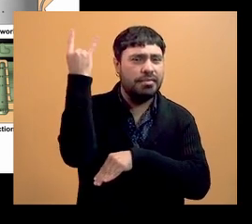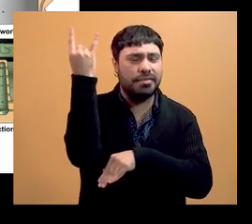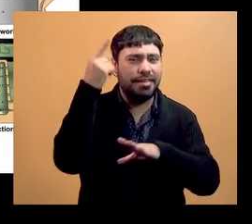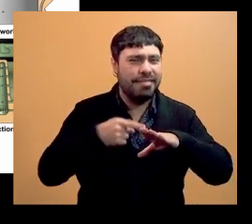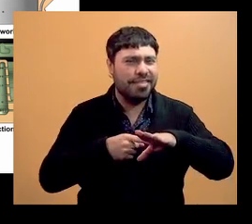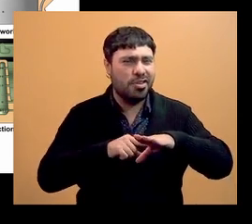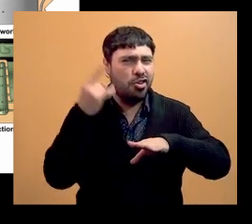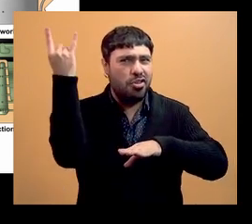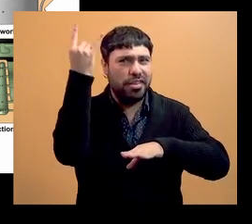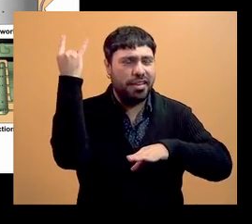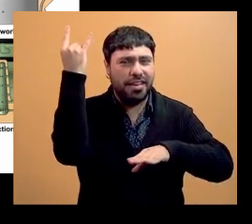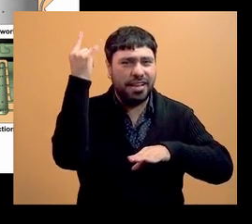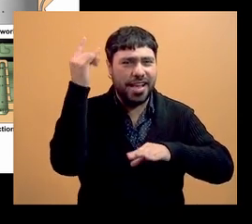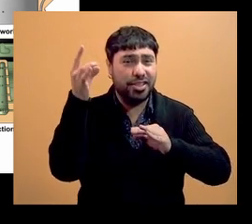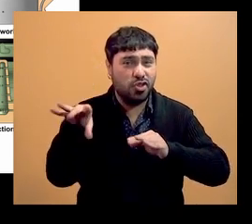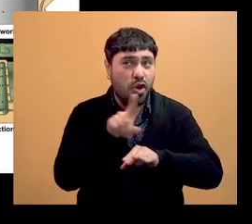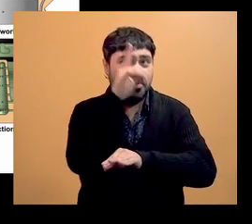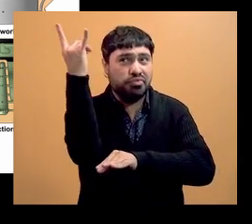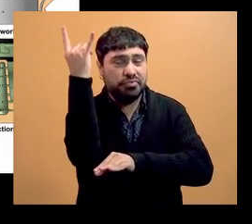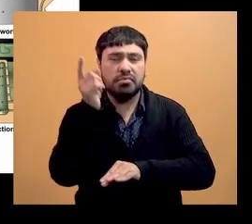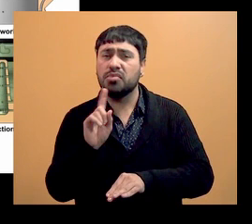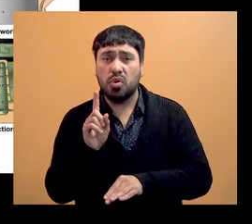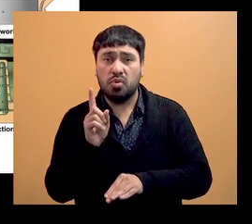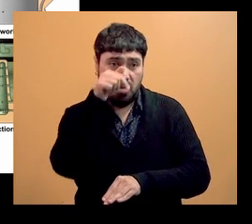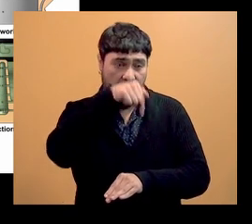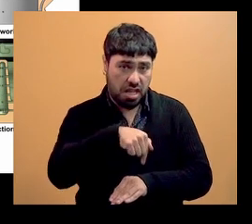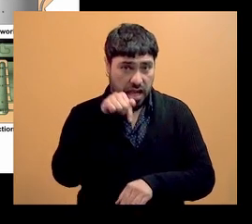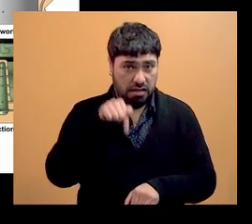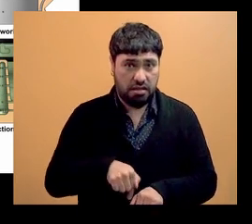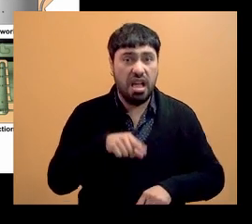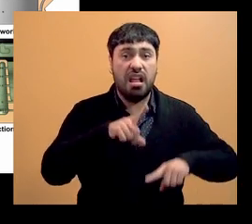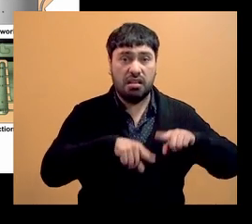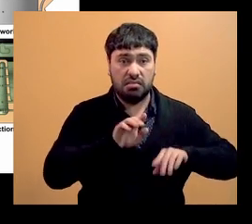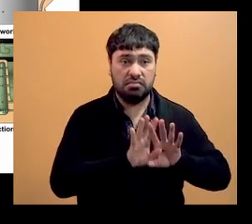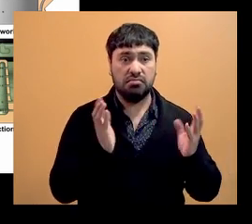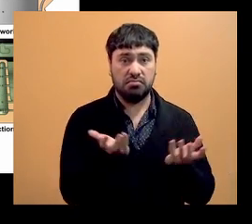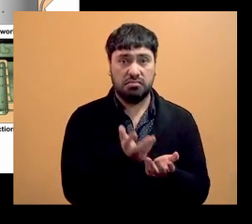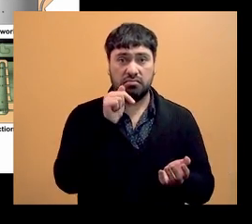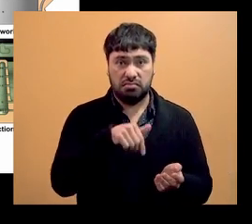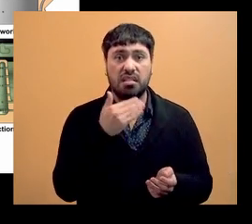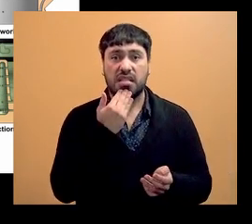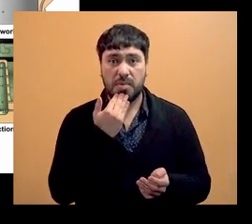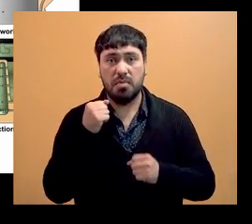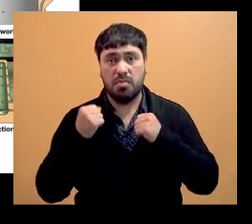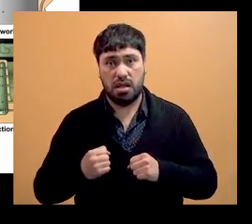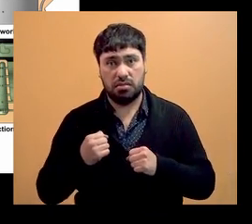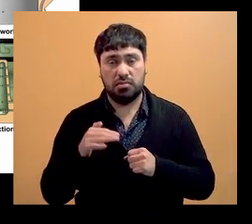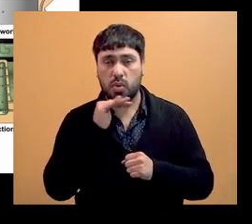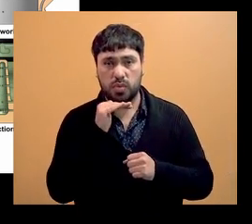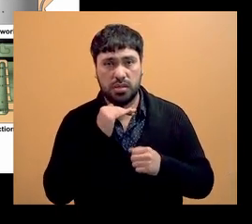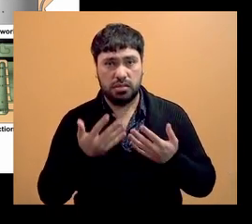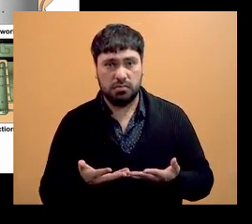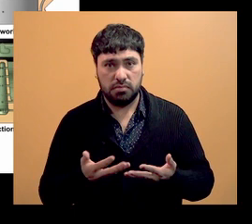entornos remotos que podamos encontrar acá en la Tierra. Y se trata de módulos, contenedores que permiten